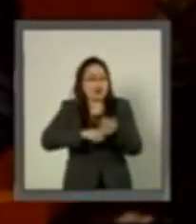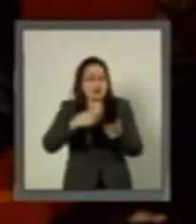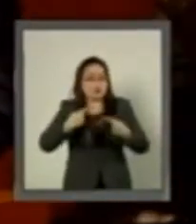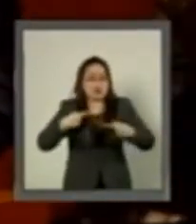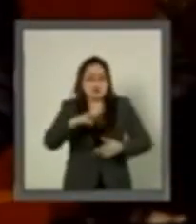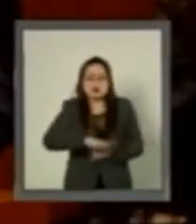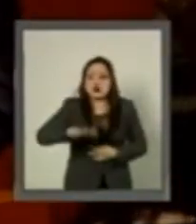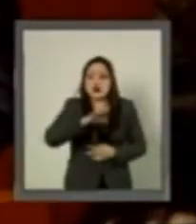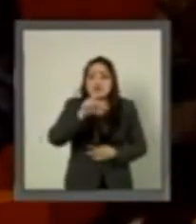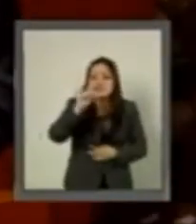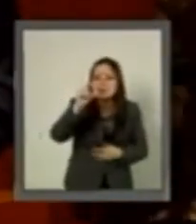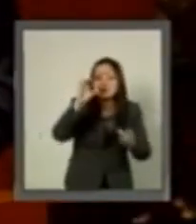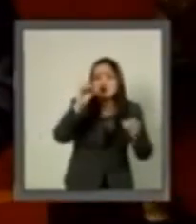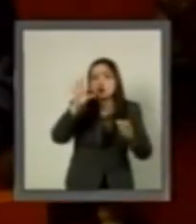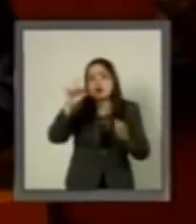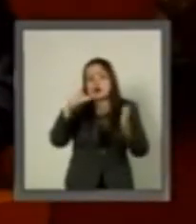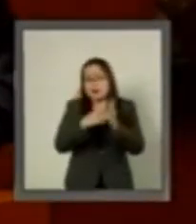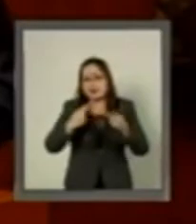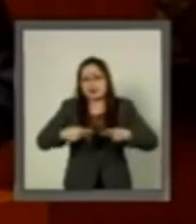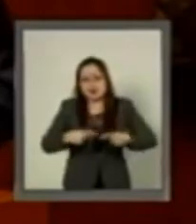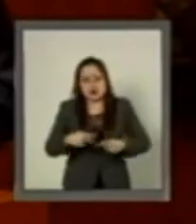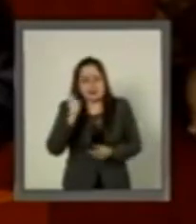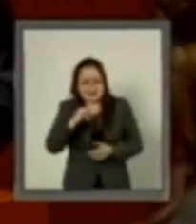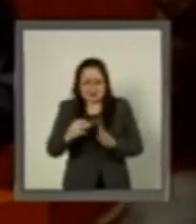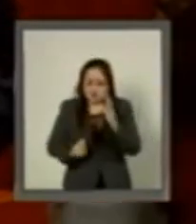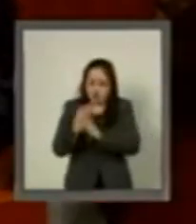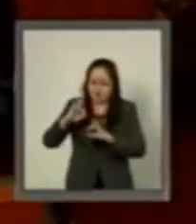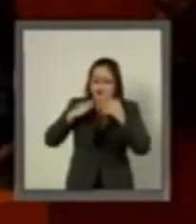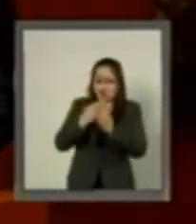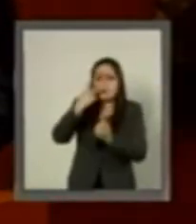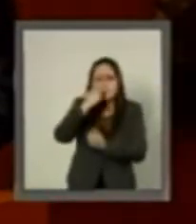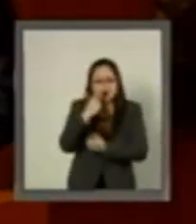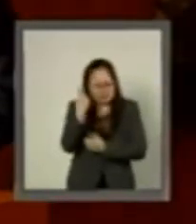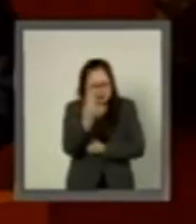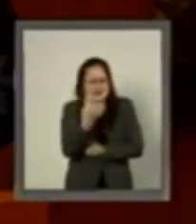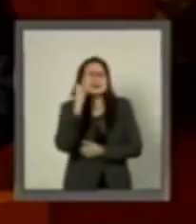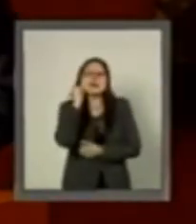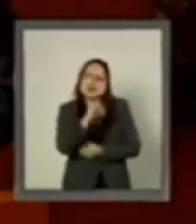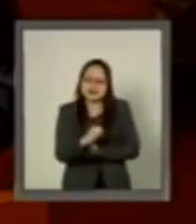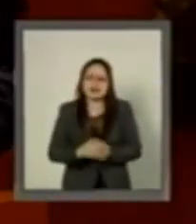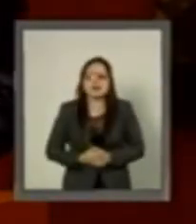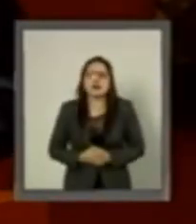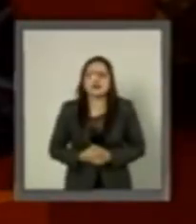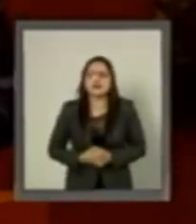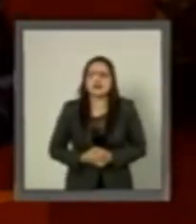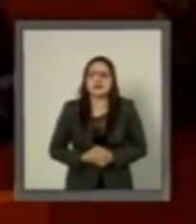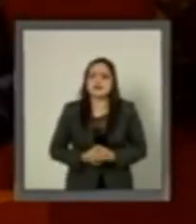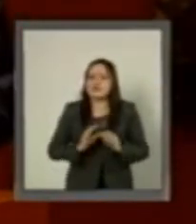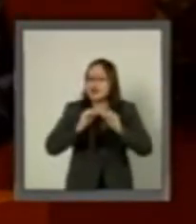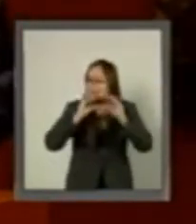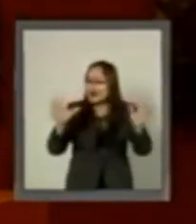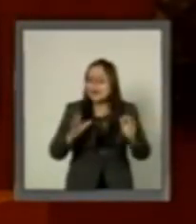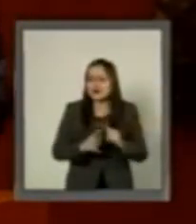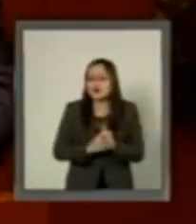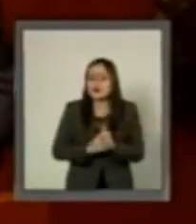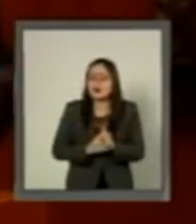ninguna utilidad, lo cual es verdaderamente lamentable, porque pues las cifras que damos, que dan asociaciones civiles, algunas